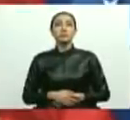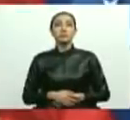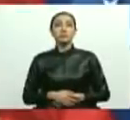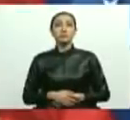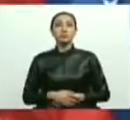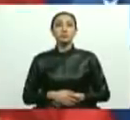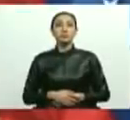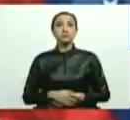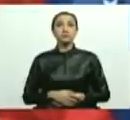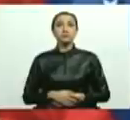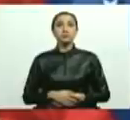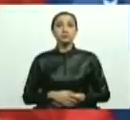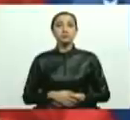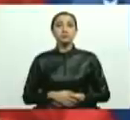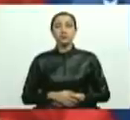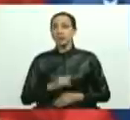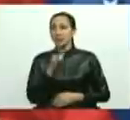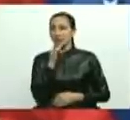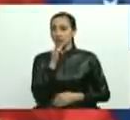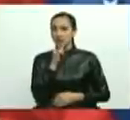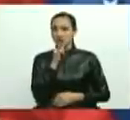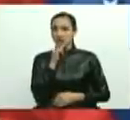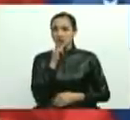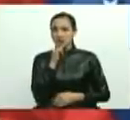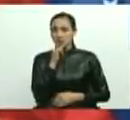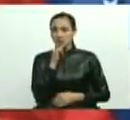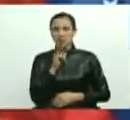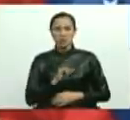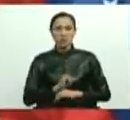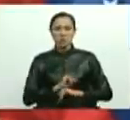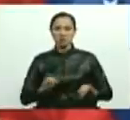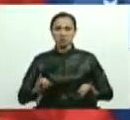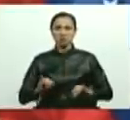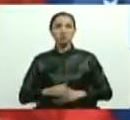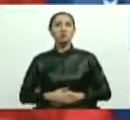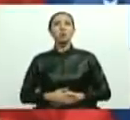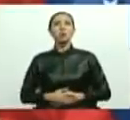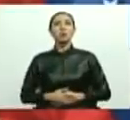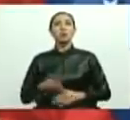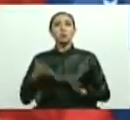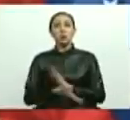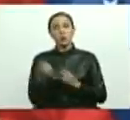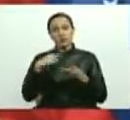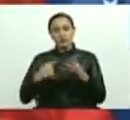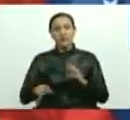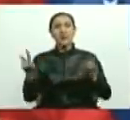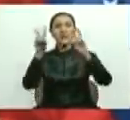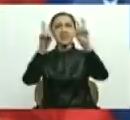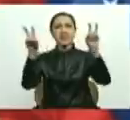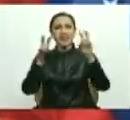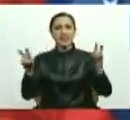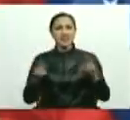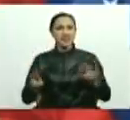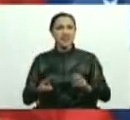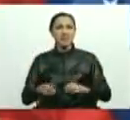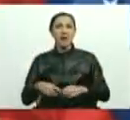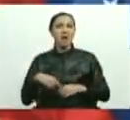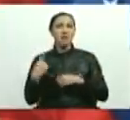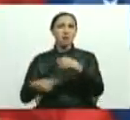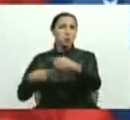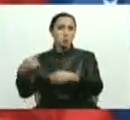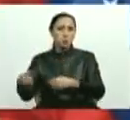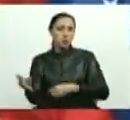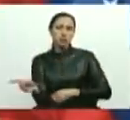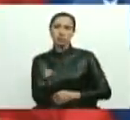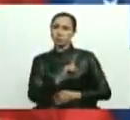así, información o denuncia sobre temas caseros o cotidianos. Todo lo